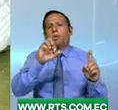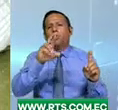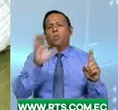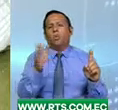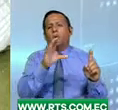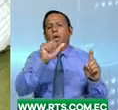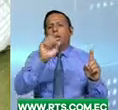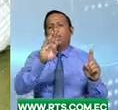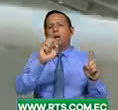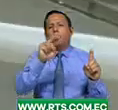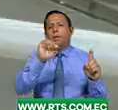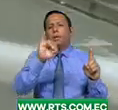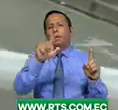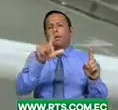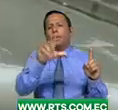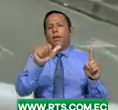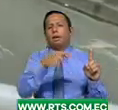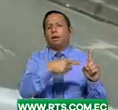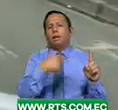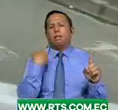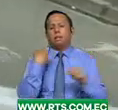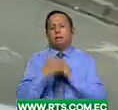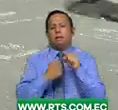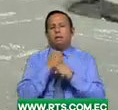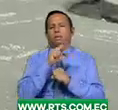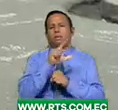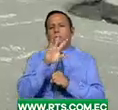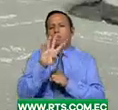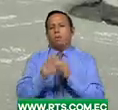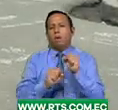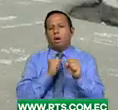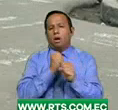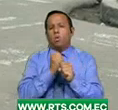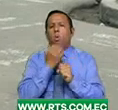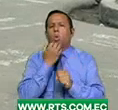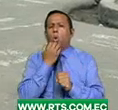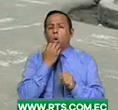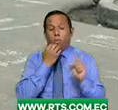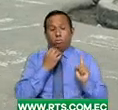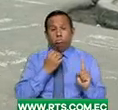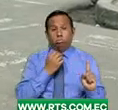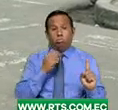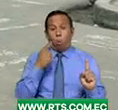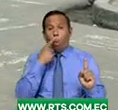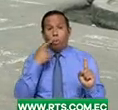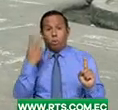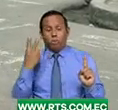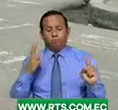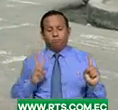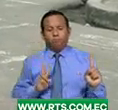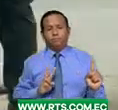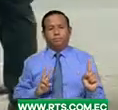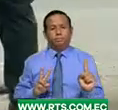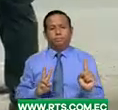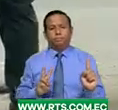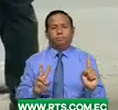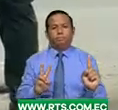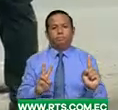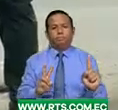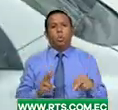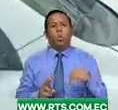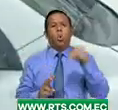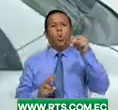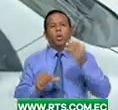de 34 años, quien fue abordado por dos sujetos en esta esquina del barrio Los Brejeles, al norte de la ciudad. Dice que el ciudadano